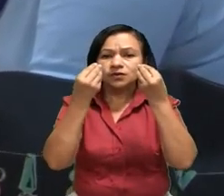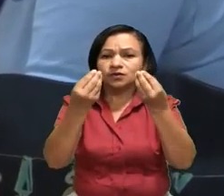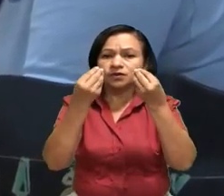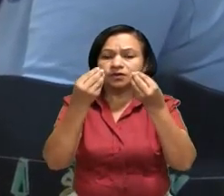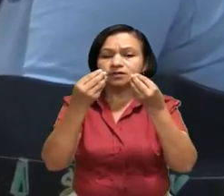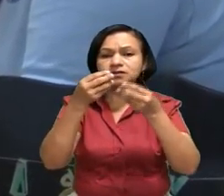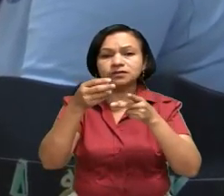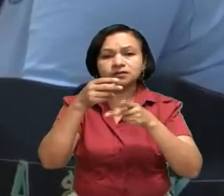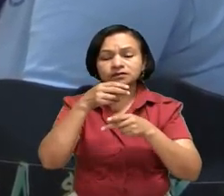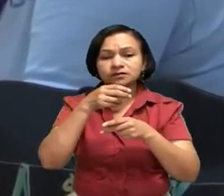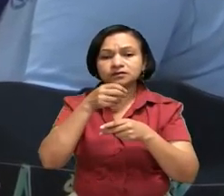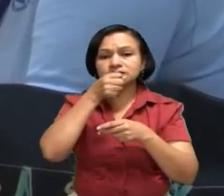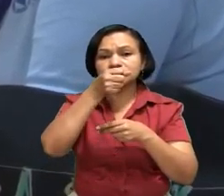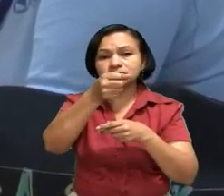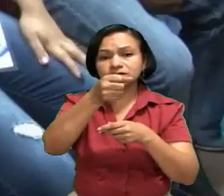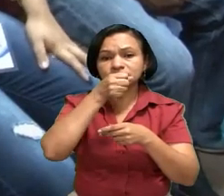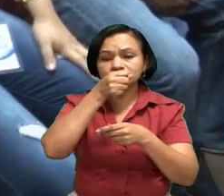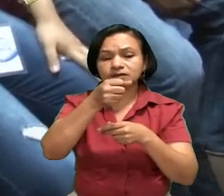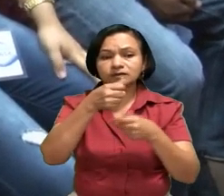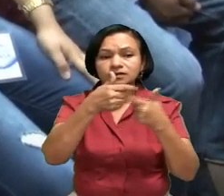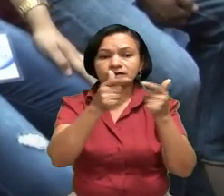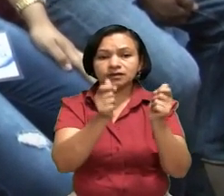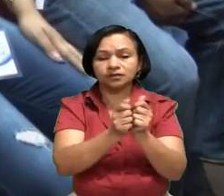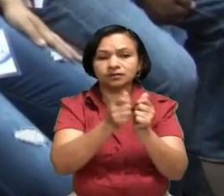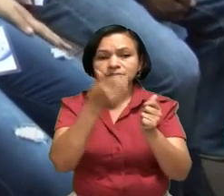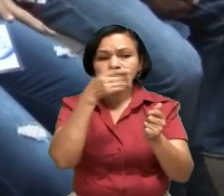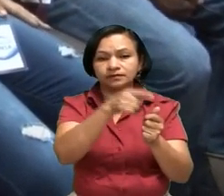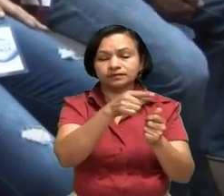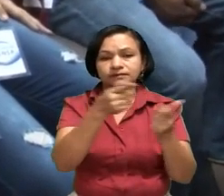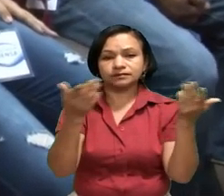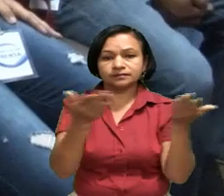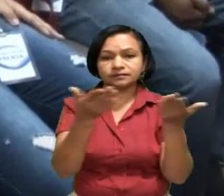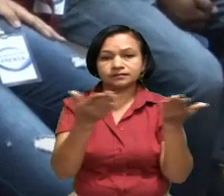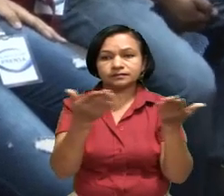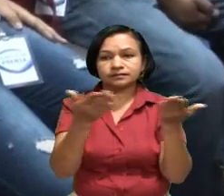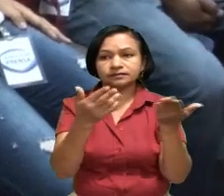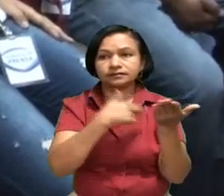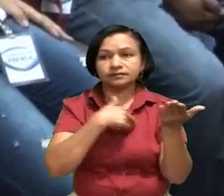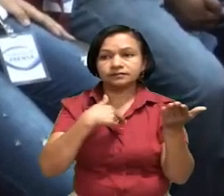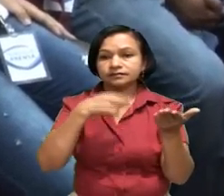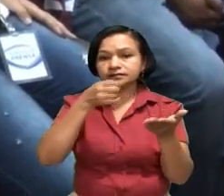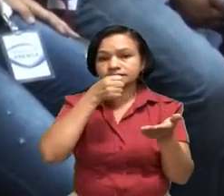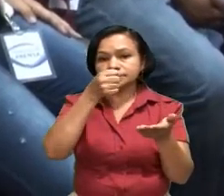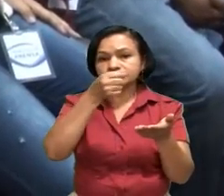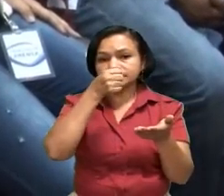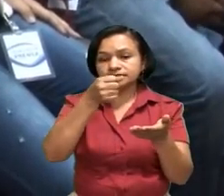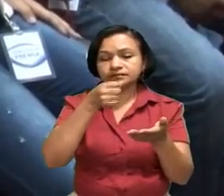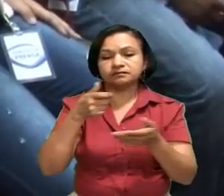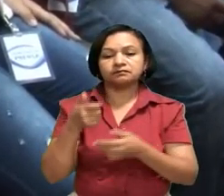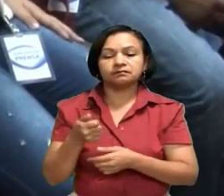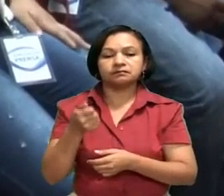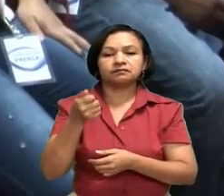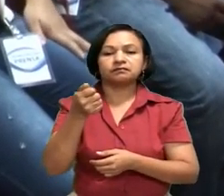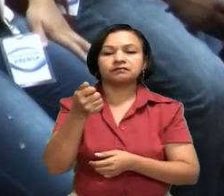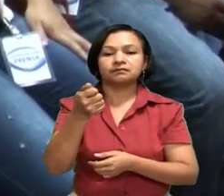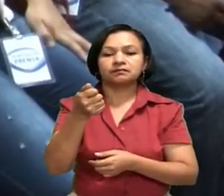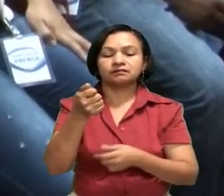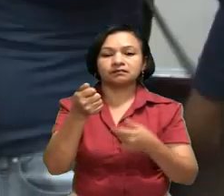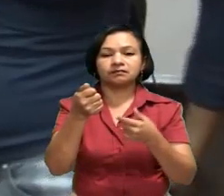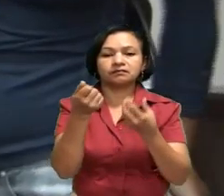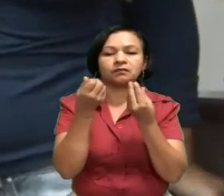valga la redundancia del montón que que son periodistas porque andan una grabadora y si miran un